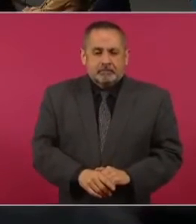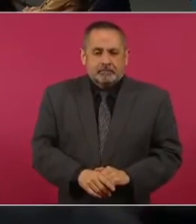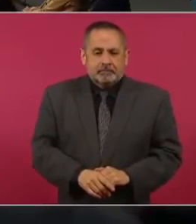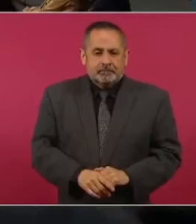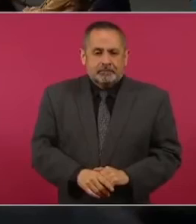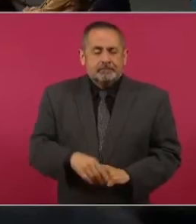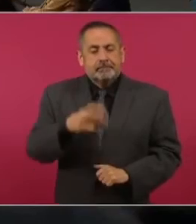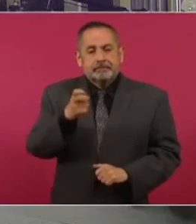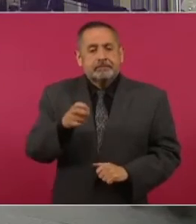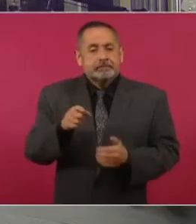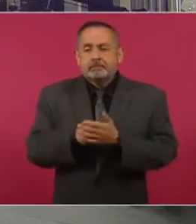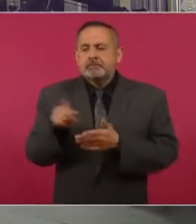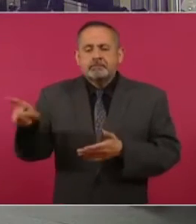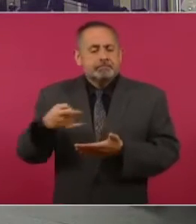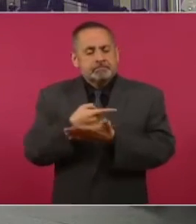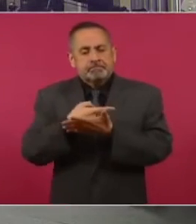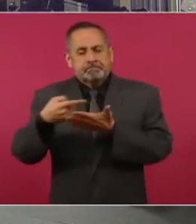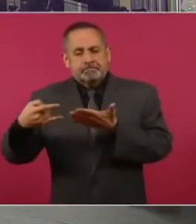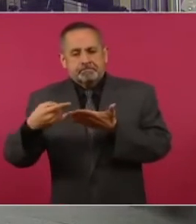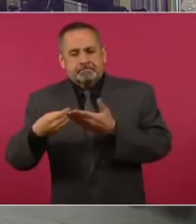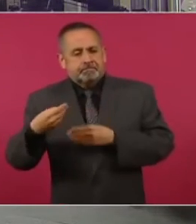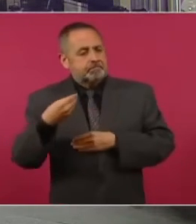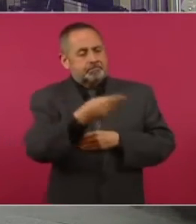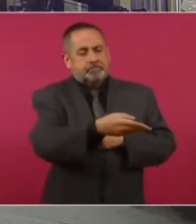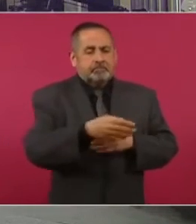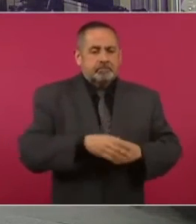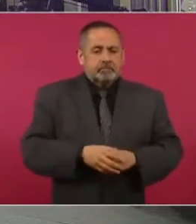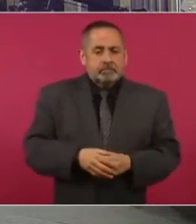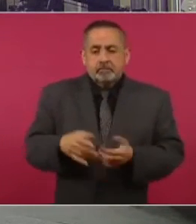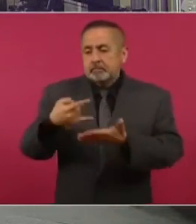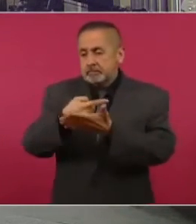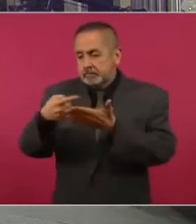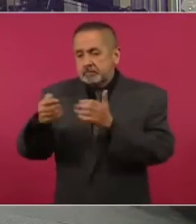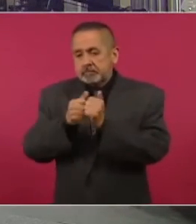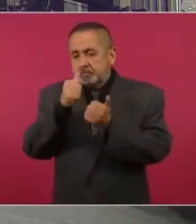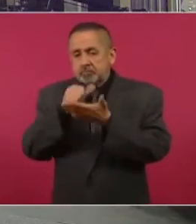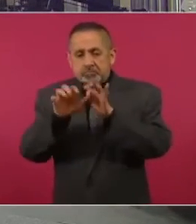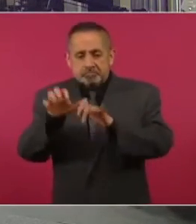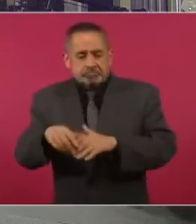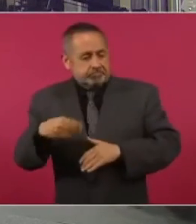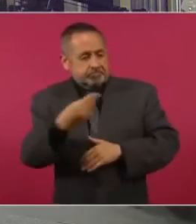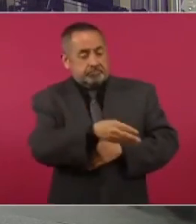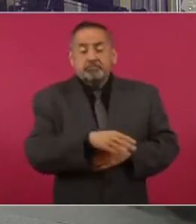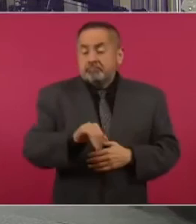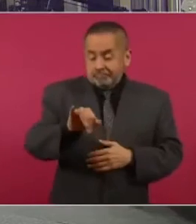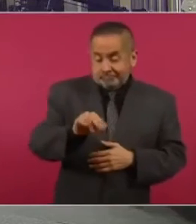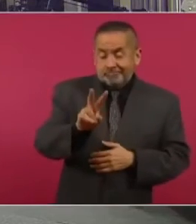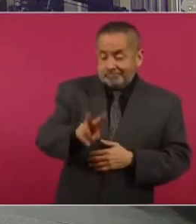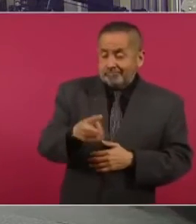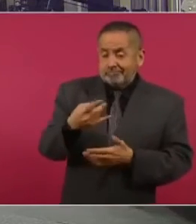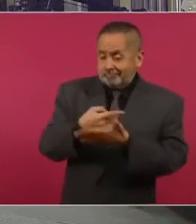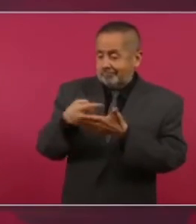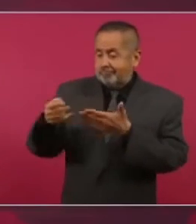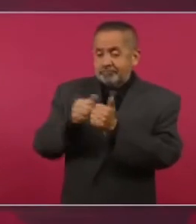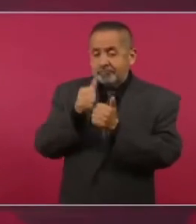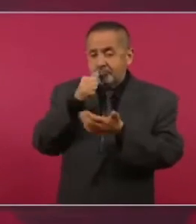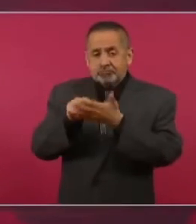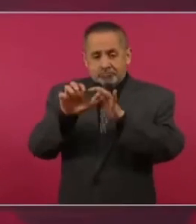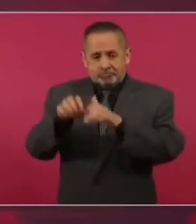Y ahí va el cheque. Los cheques y las cartas. Sí. O sea,